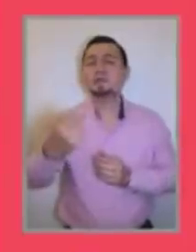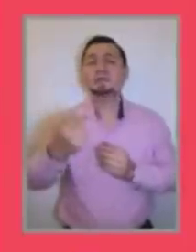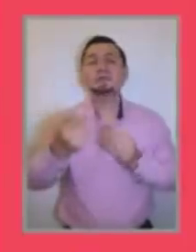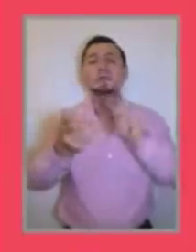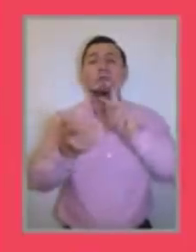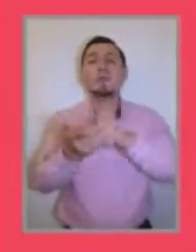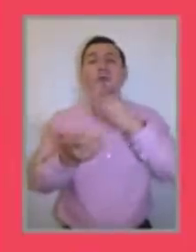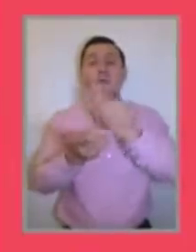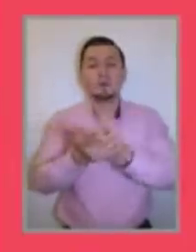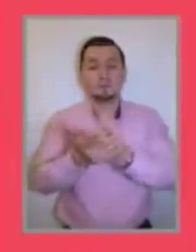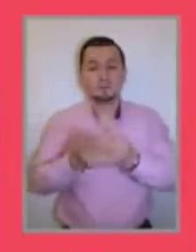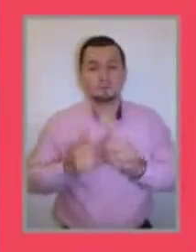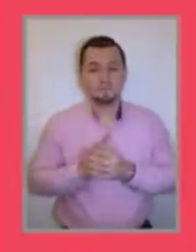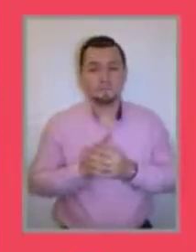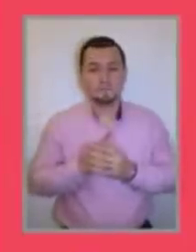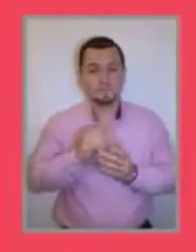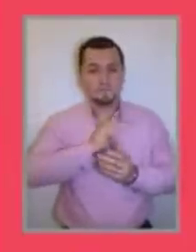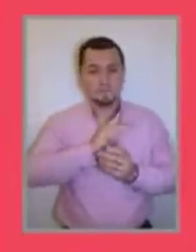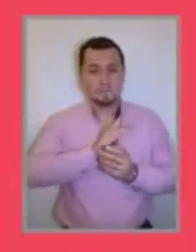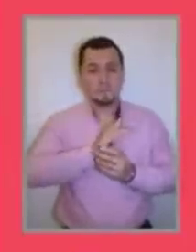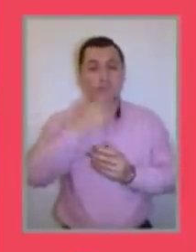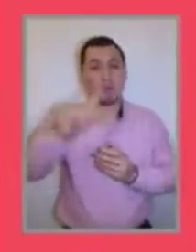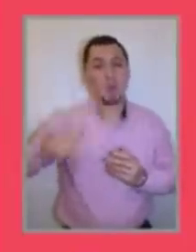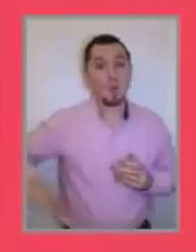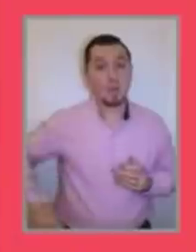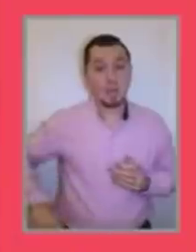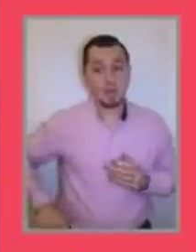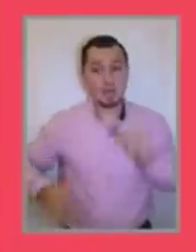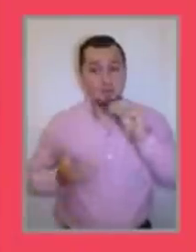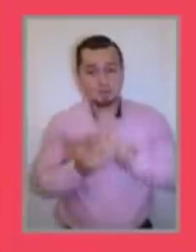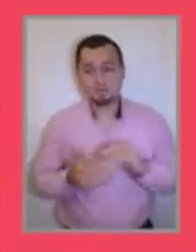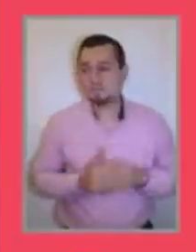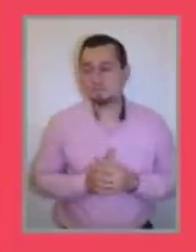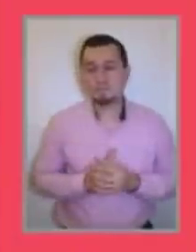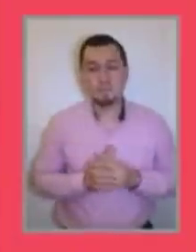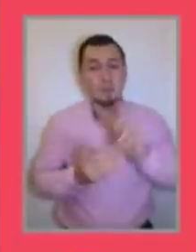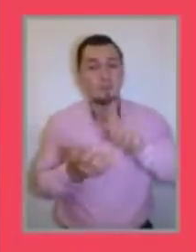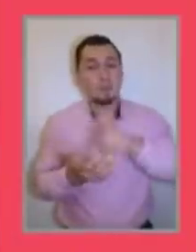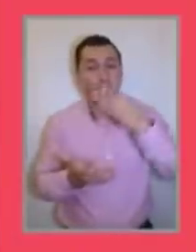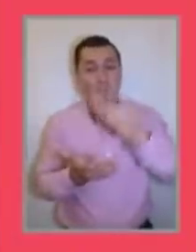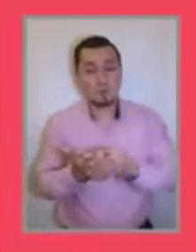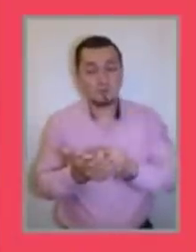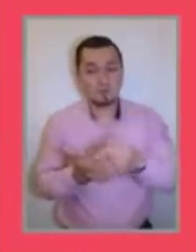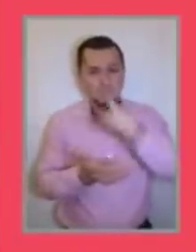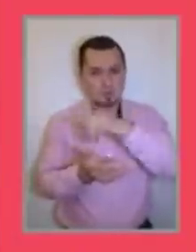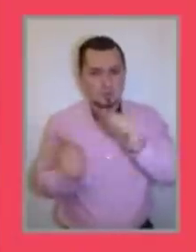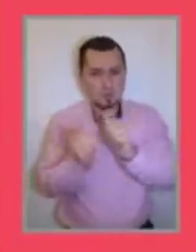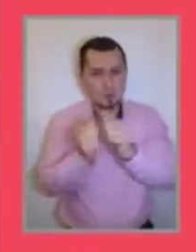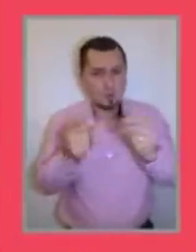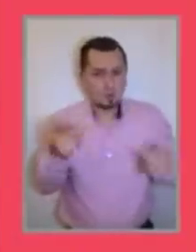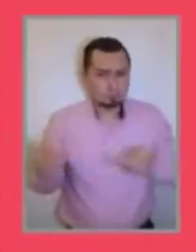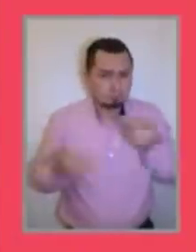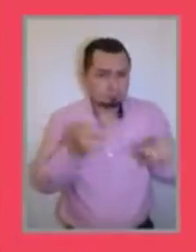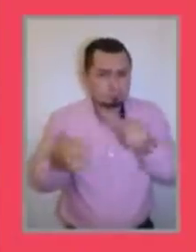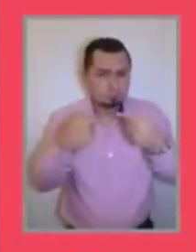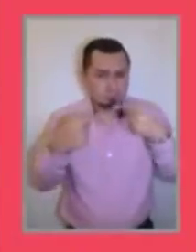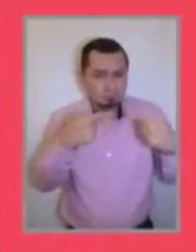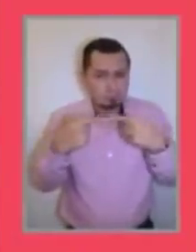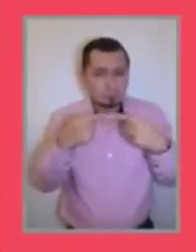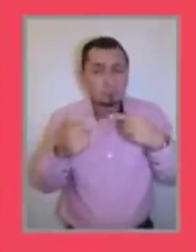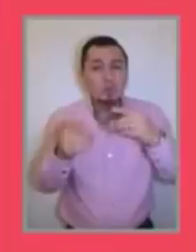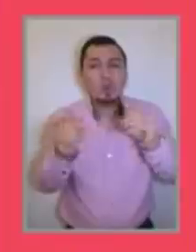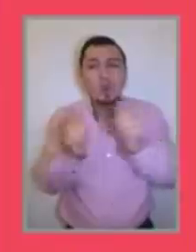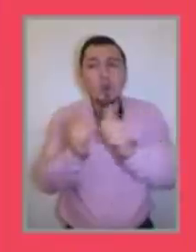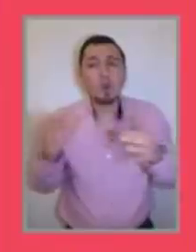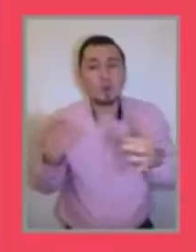propuesta surgida desde el gobierno. Es la propuesta que por consenso se generó y se construyó